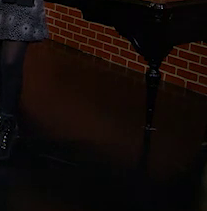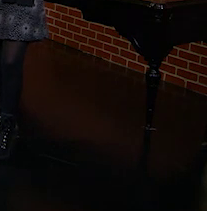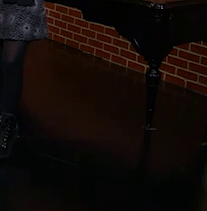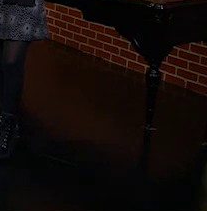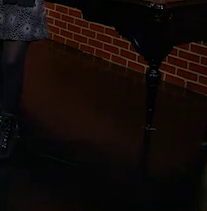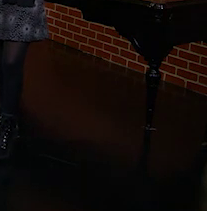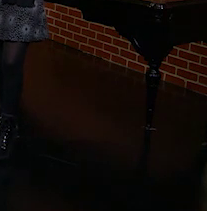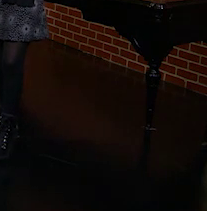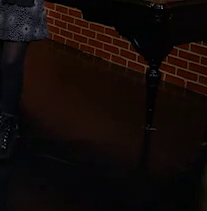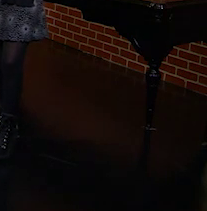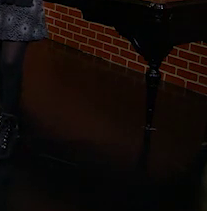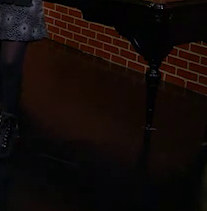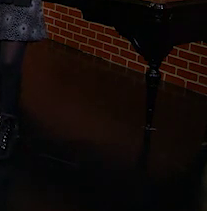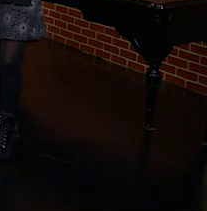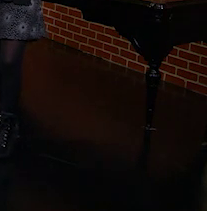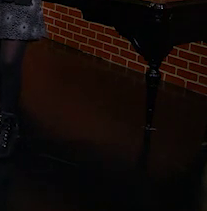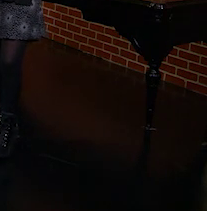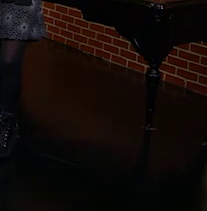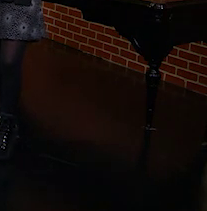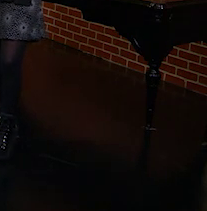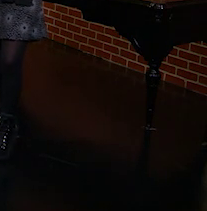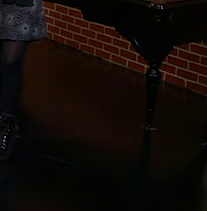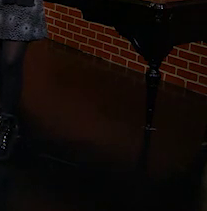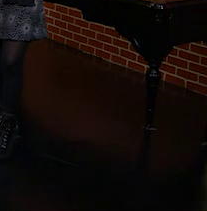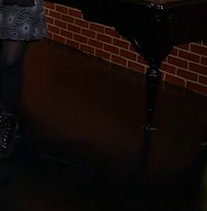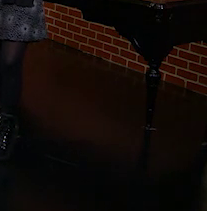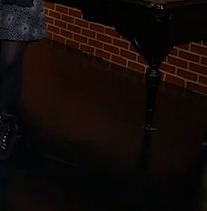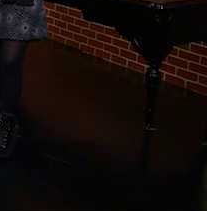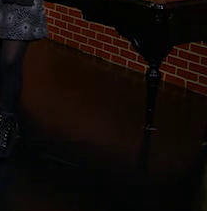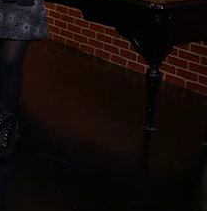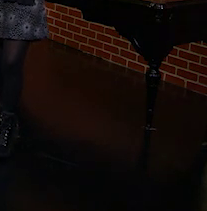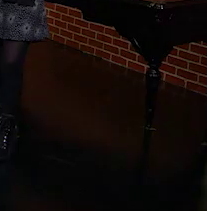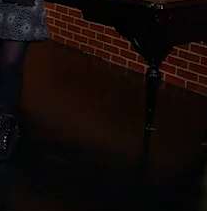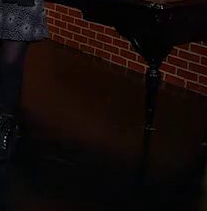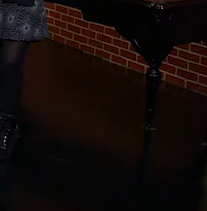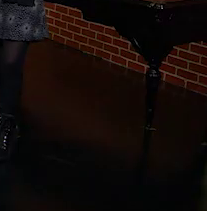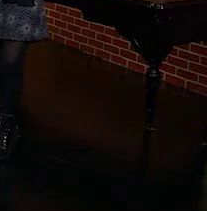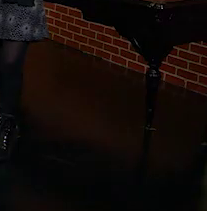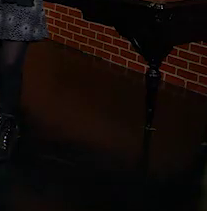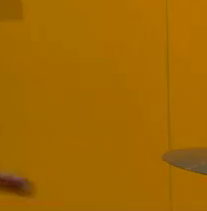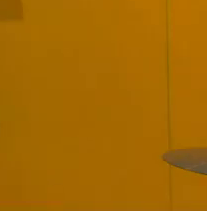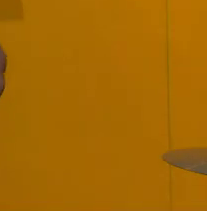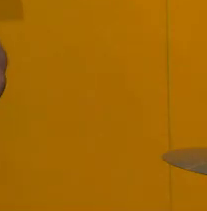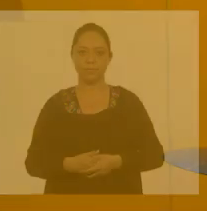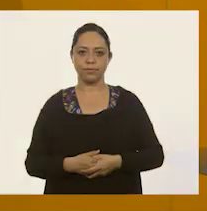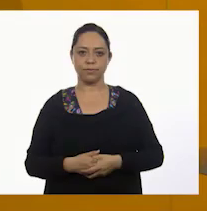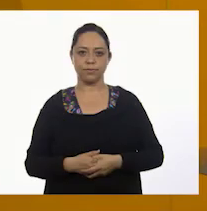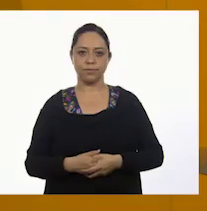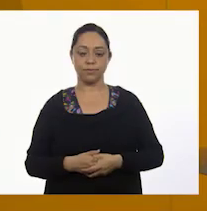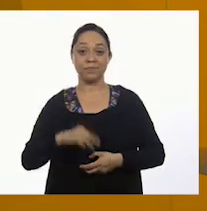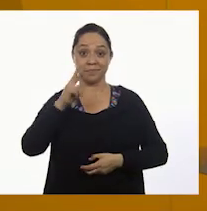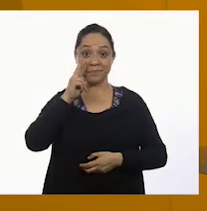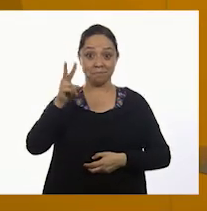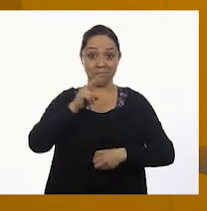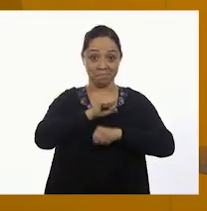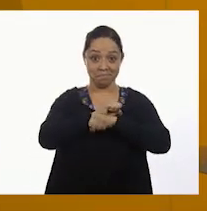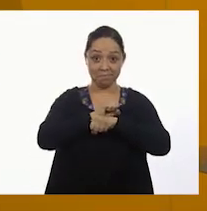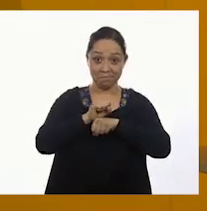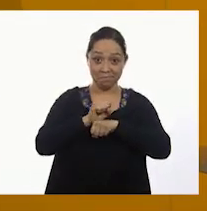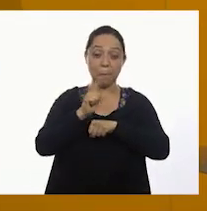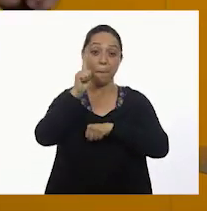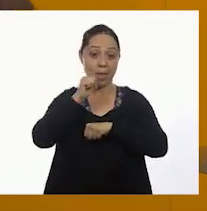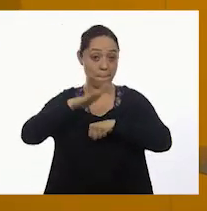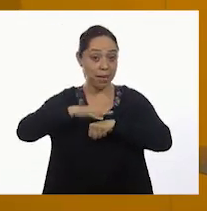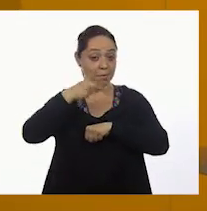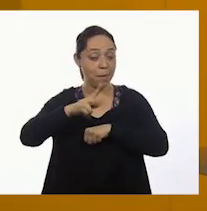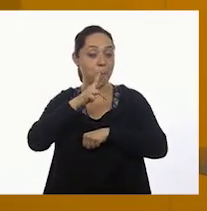Ta, sh, ta, ta, ta, ta, sh, ta, ta, sh. ¿Vieron qué sencillo? Pues mañana más, pero no